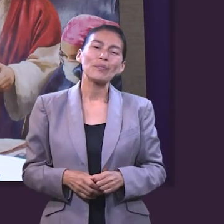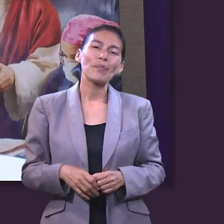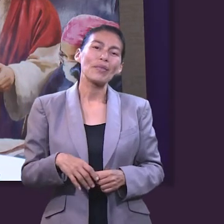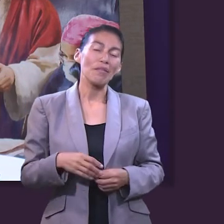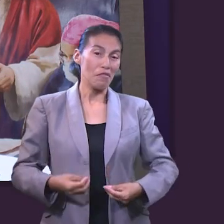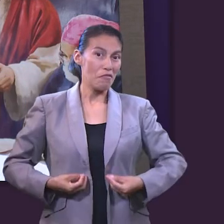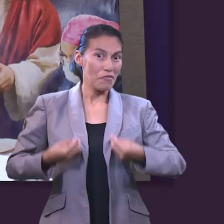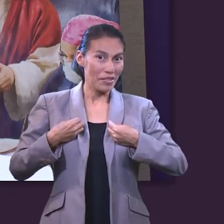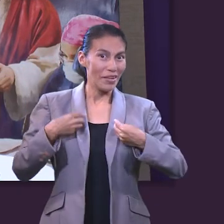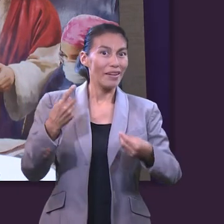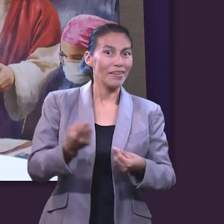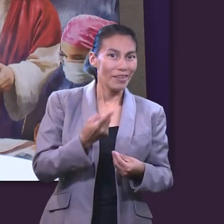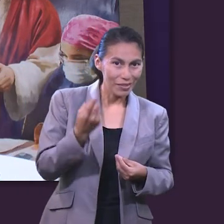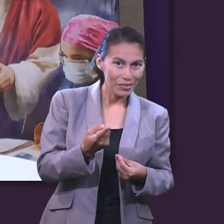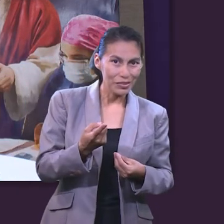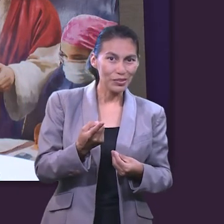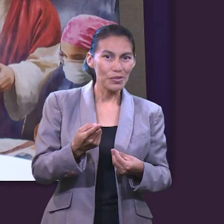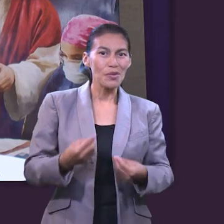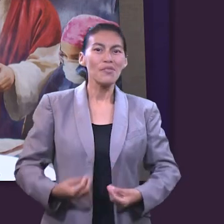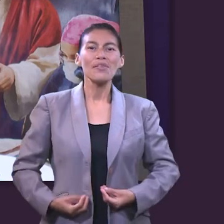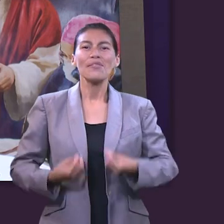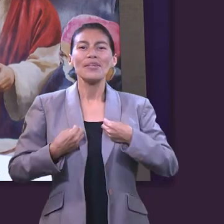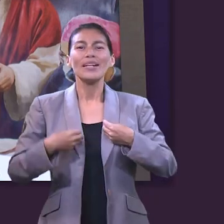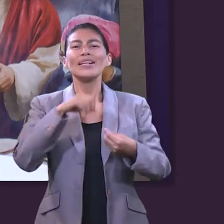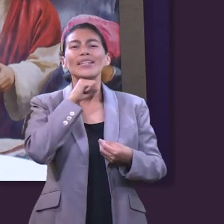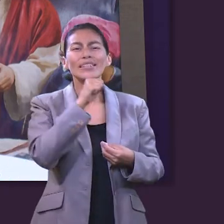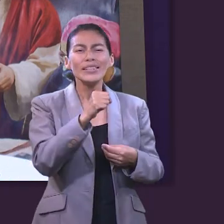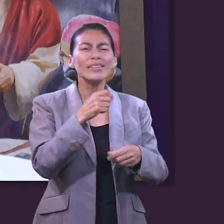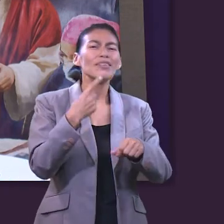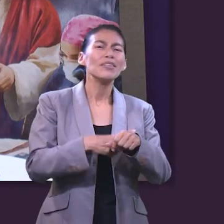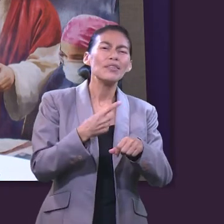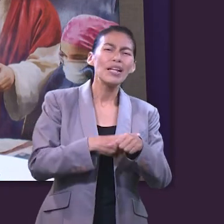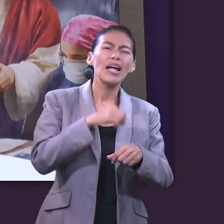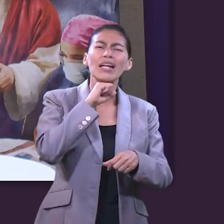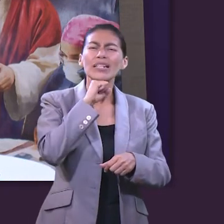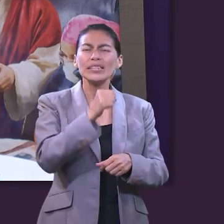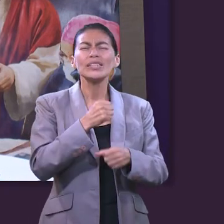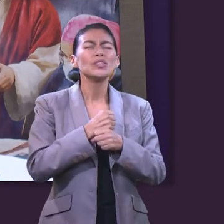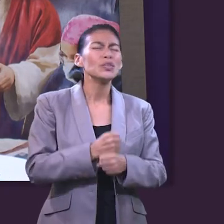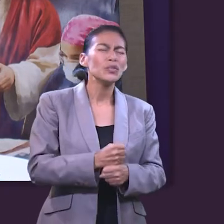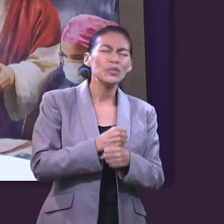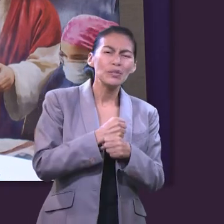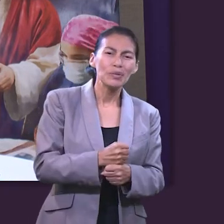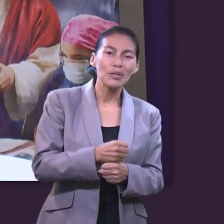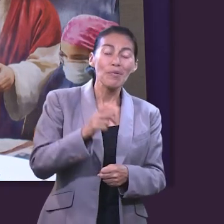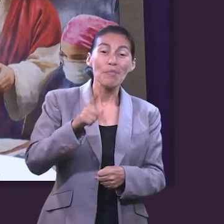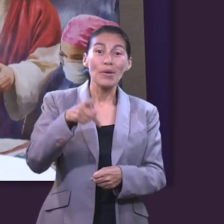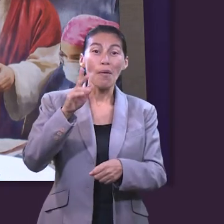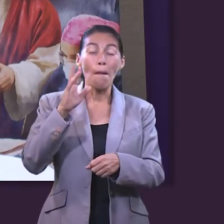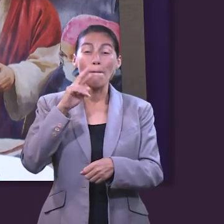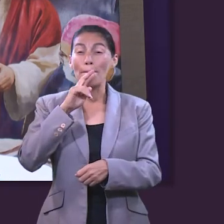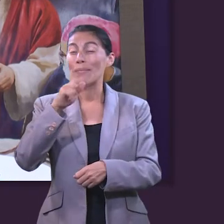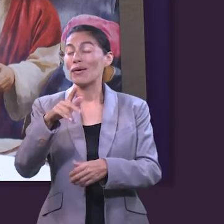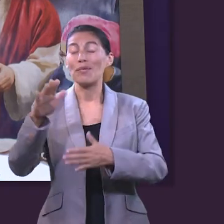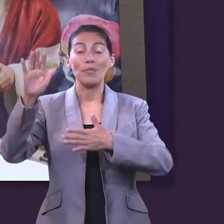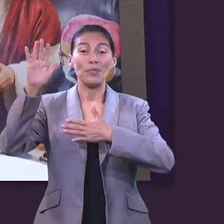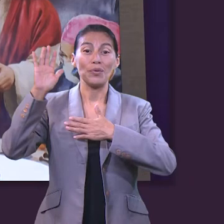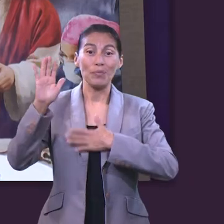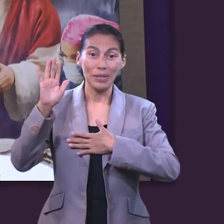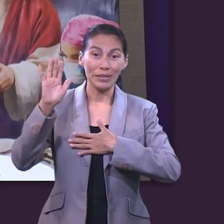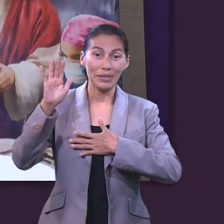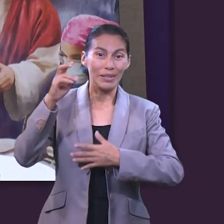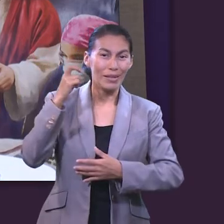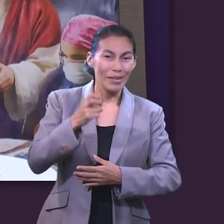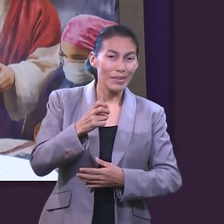Dios. Así que, más allá de vivir por siempre, más allá de no sufrir enfermedad, la promesa es